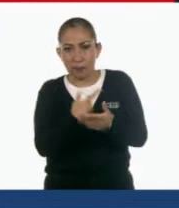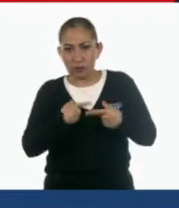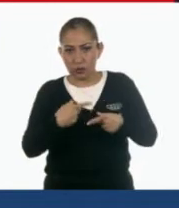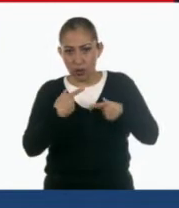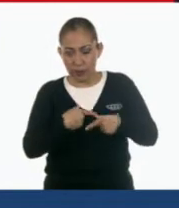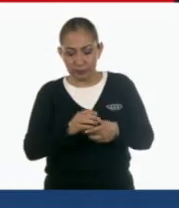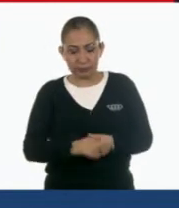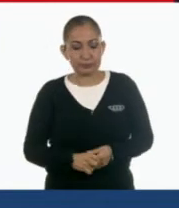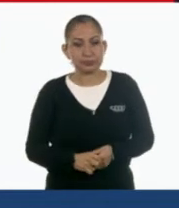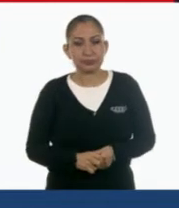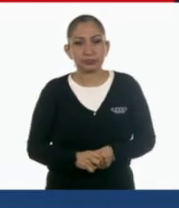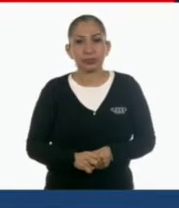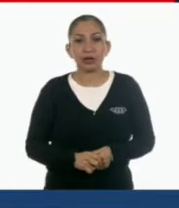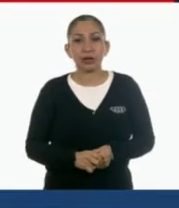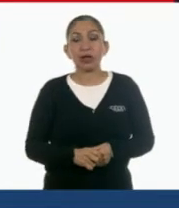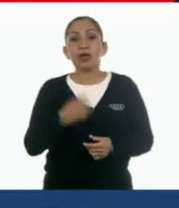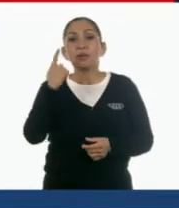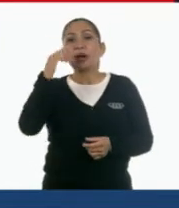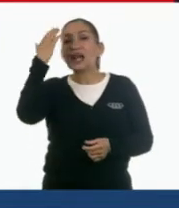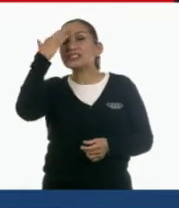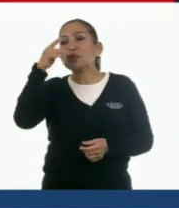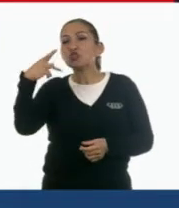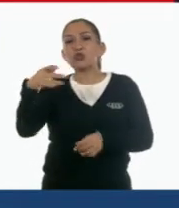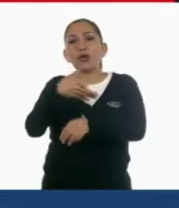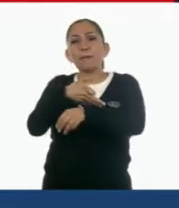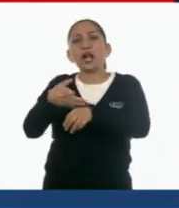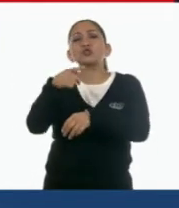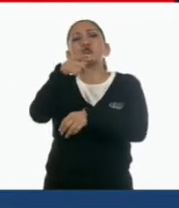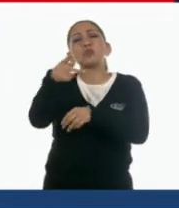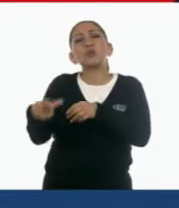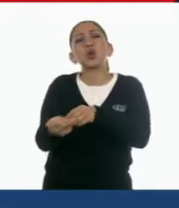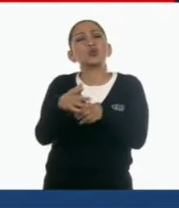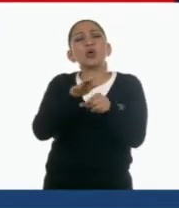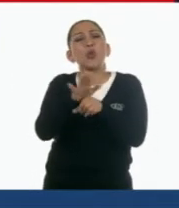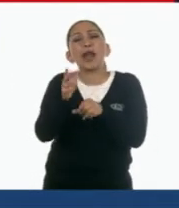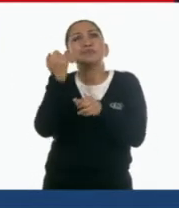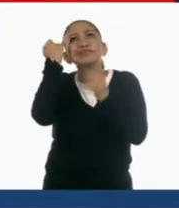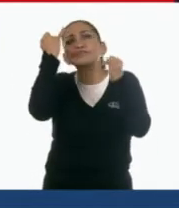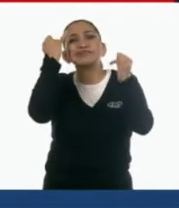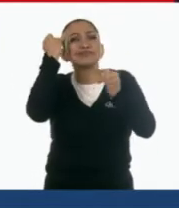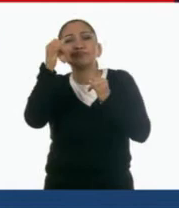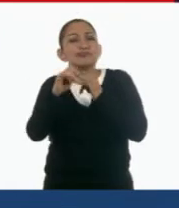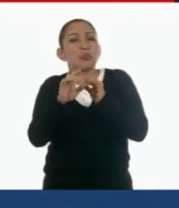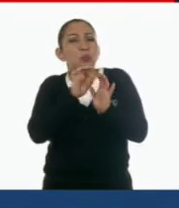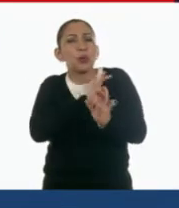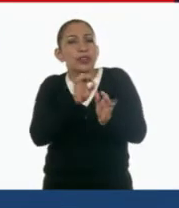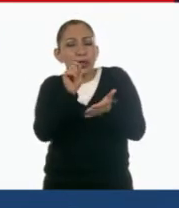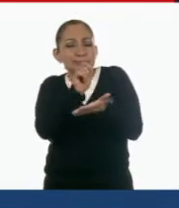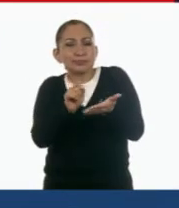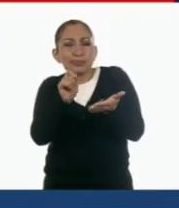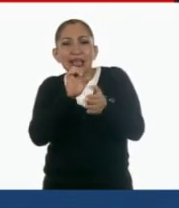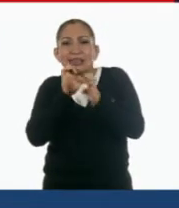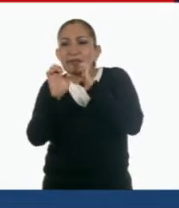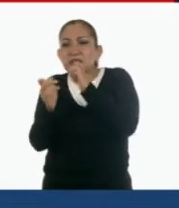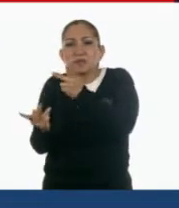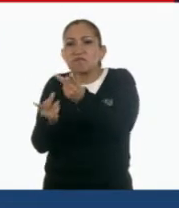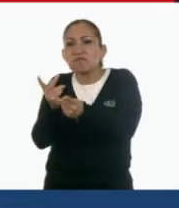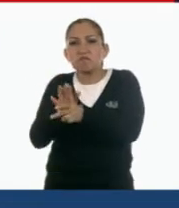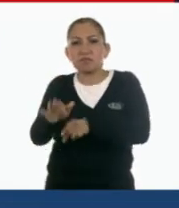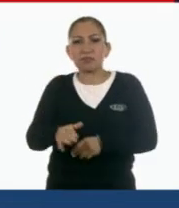persona. Para saber sobre su familia, ¿qué pregunta se te ocurre, María, que podríamos plantear en la entrevista?